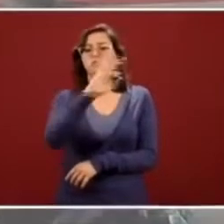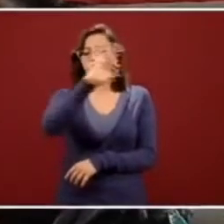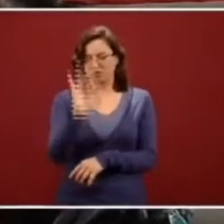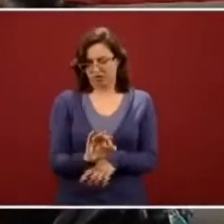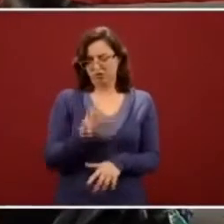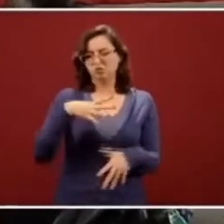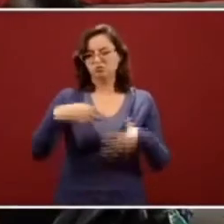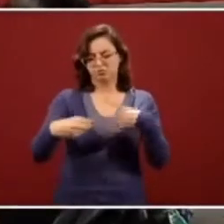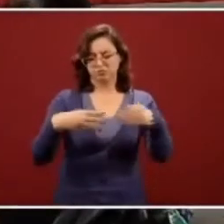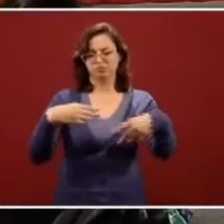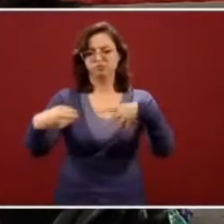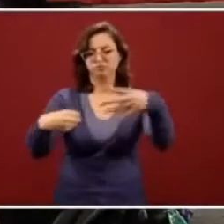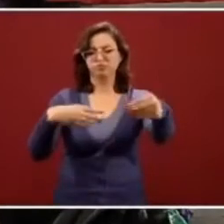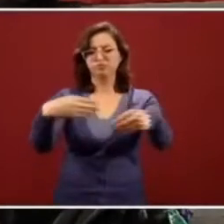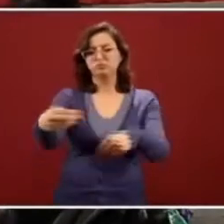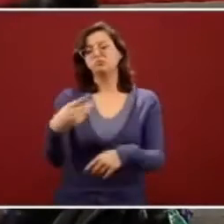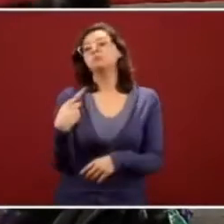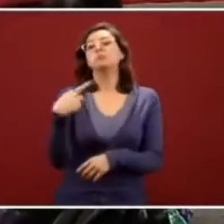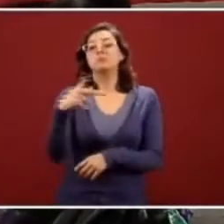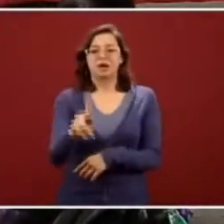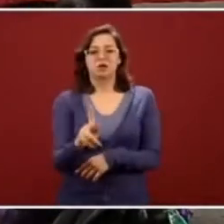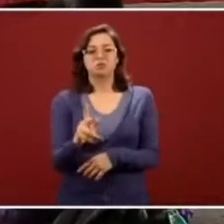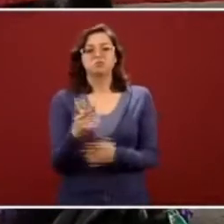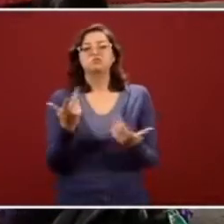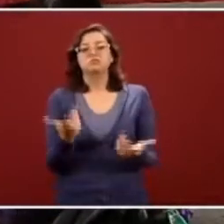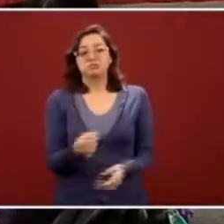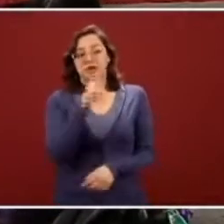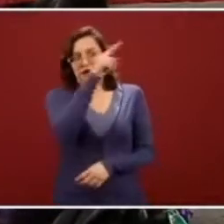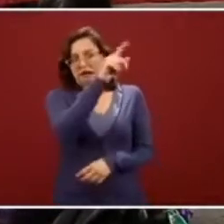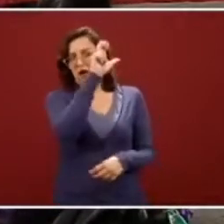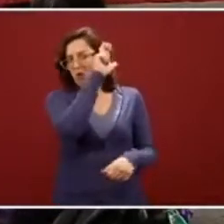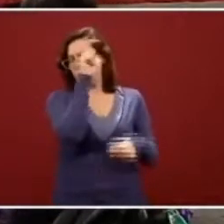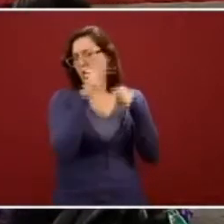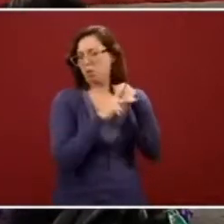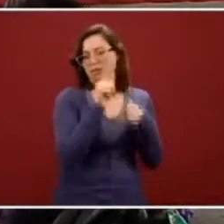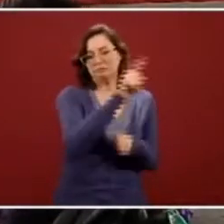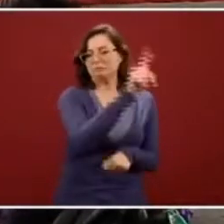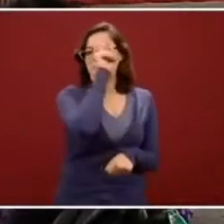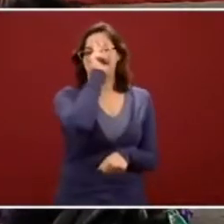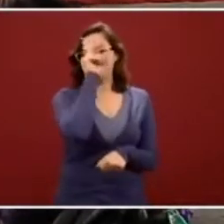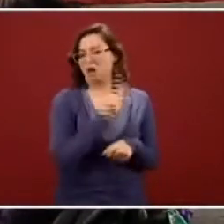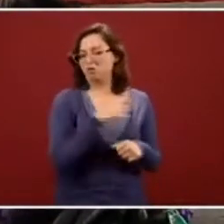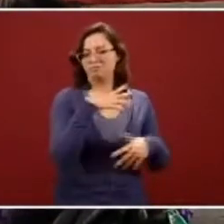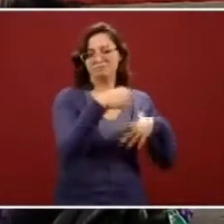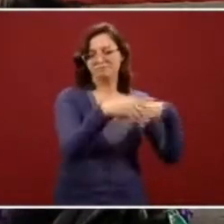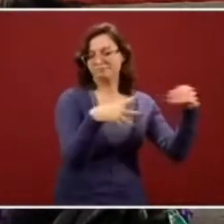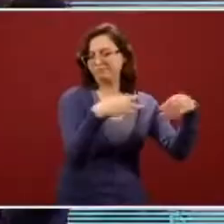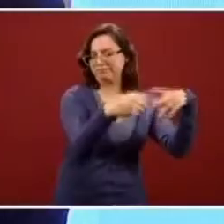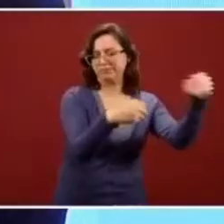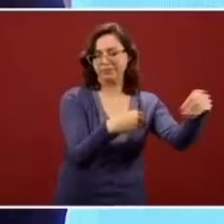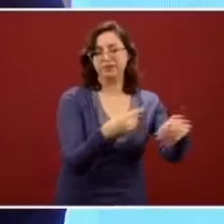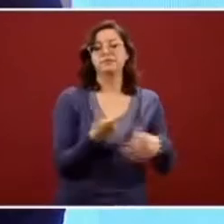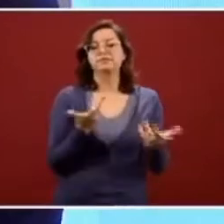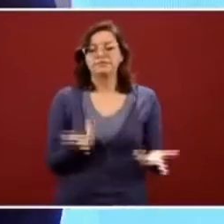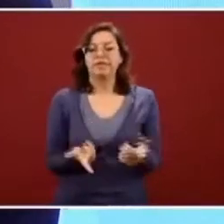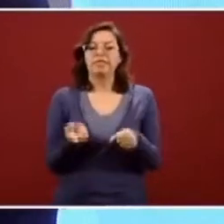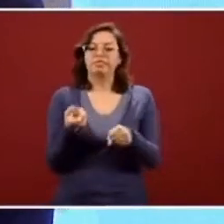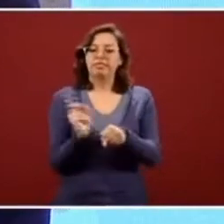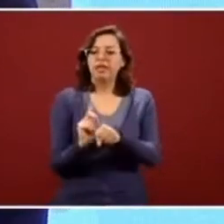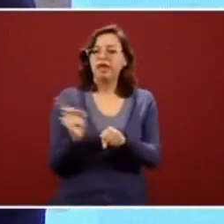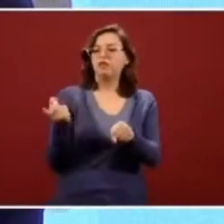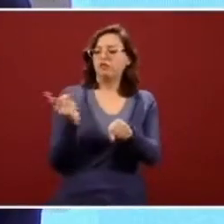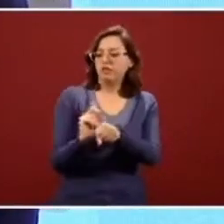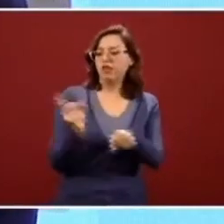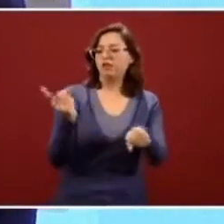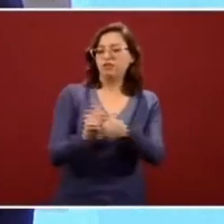17.5%, pero vemos cómo es todavía Europa la que está en este momento con la mayor transmisión. Y así día con día, en la medida que vamos